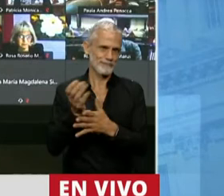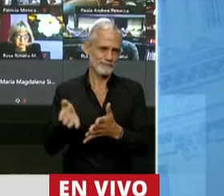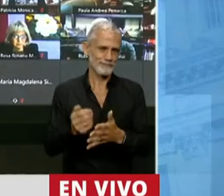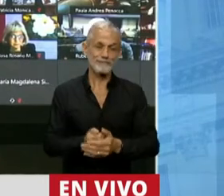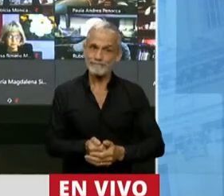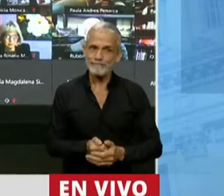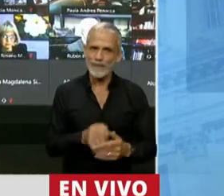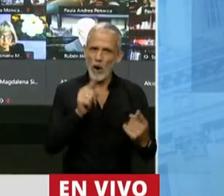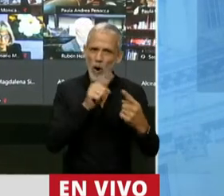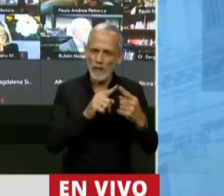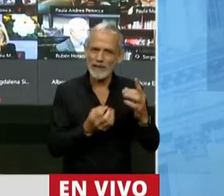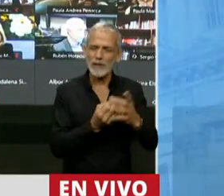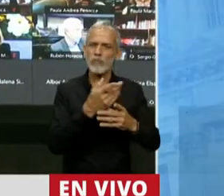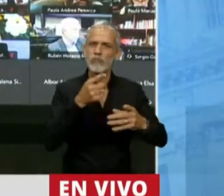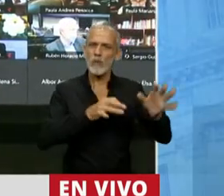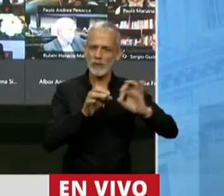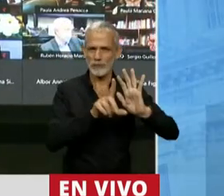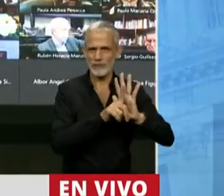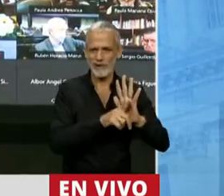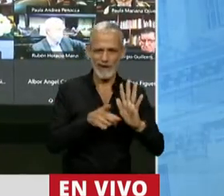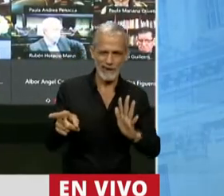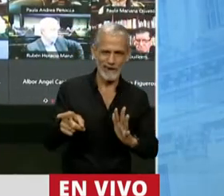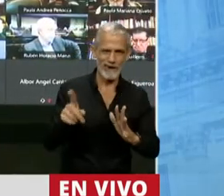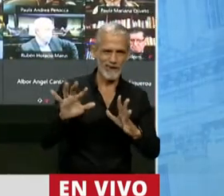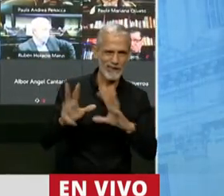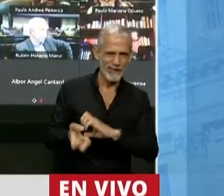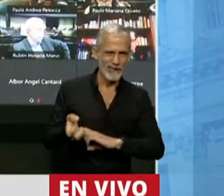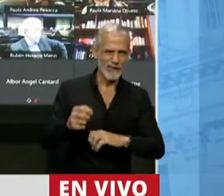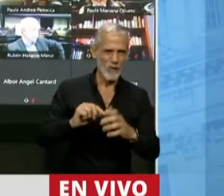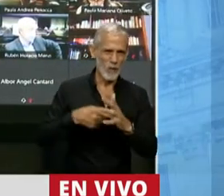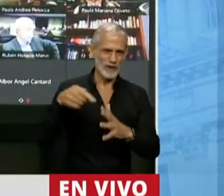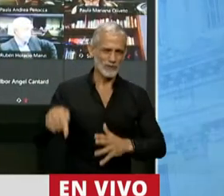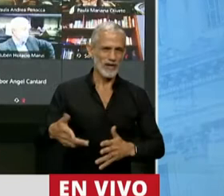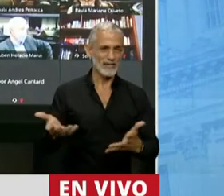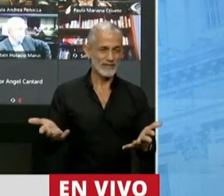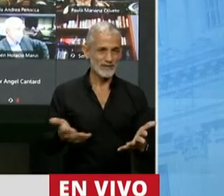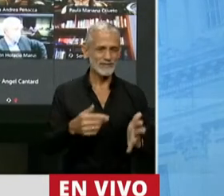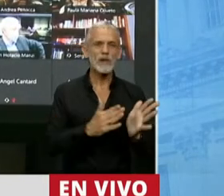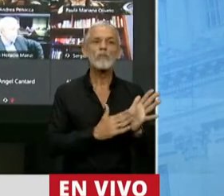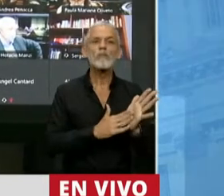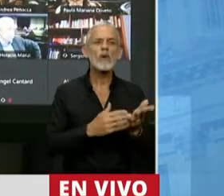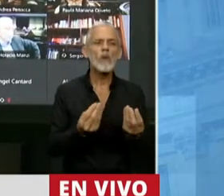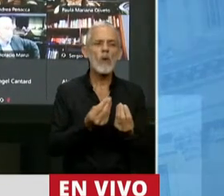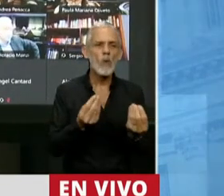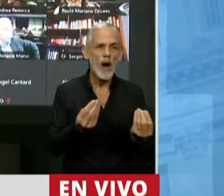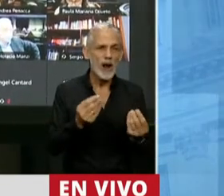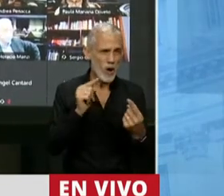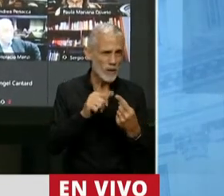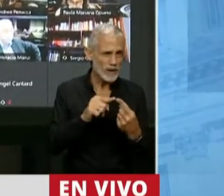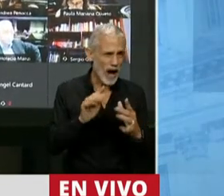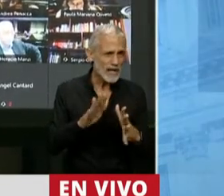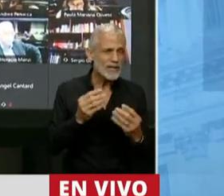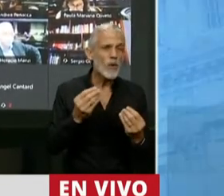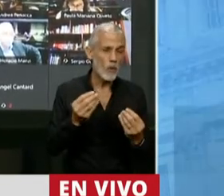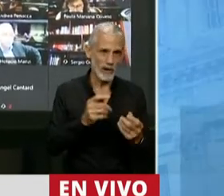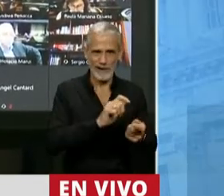Ese es el propósito con el que nació este proyecto. Y la mejor prueba de que este proyecto nació con ese propósito perverso